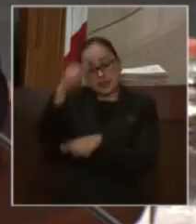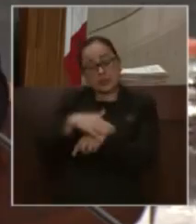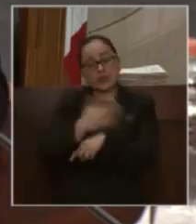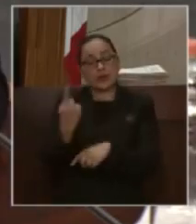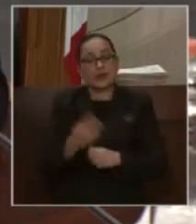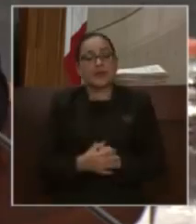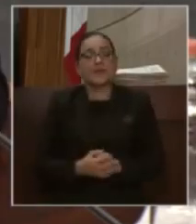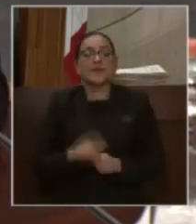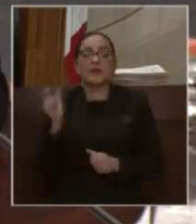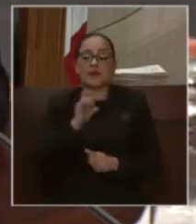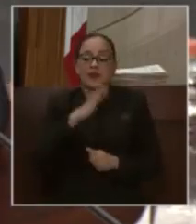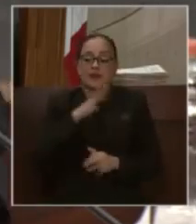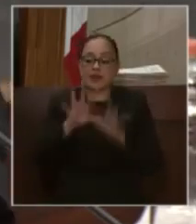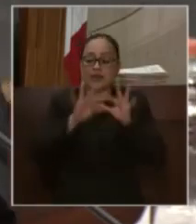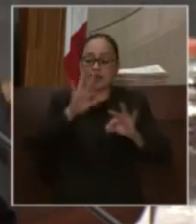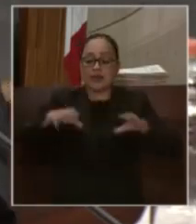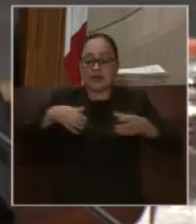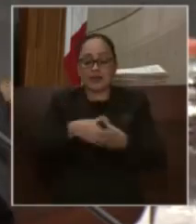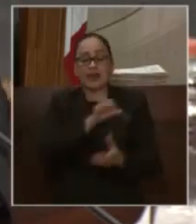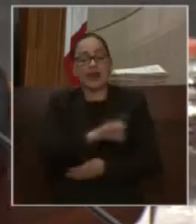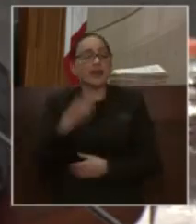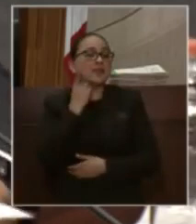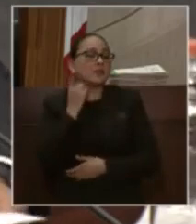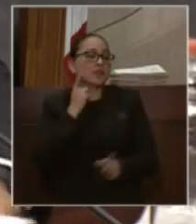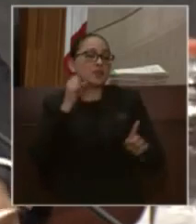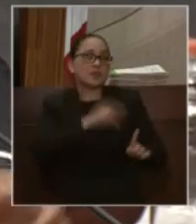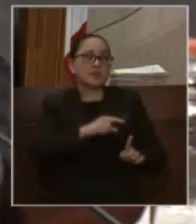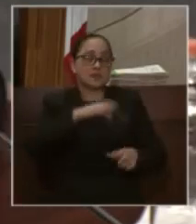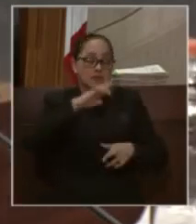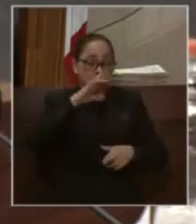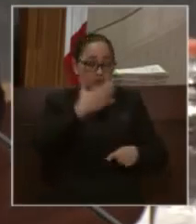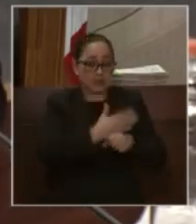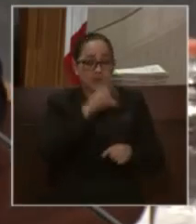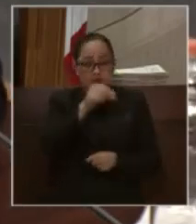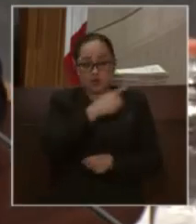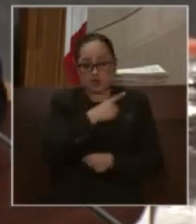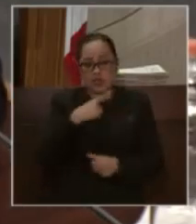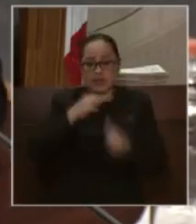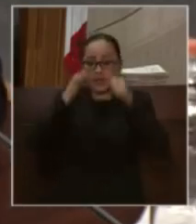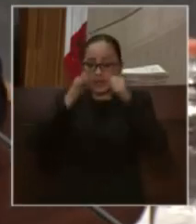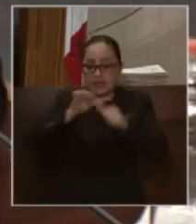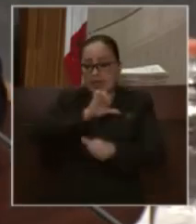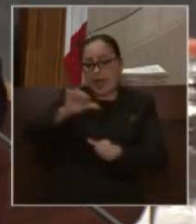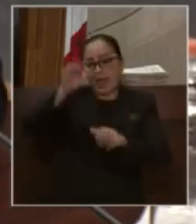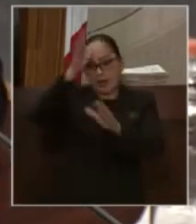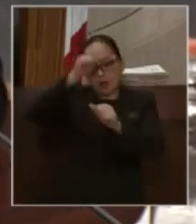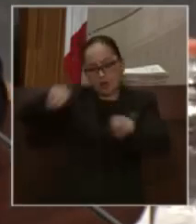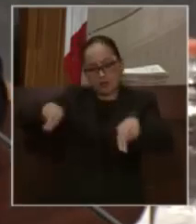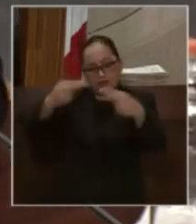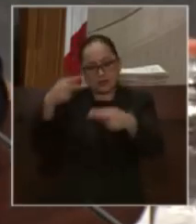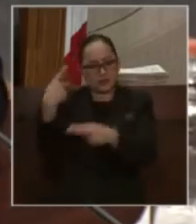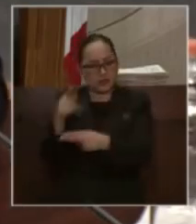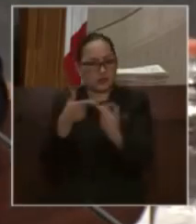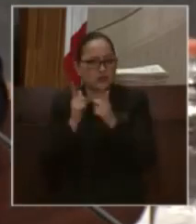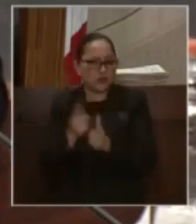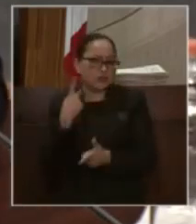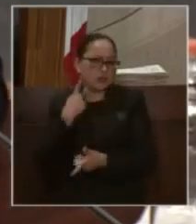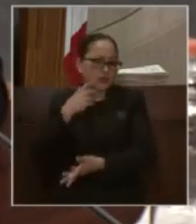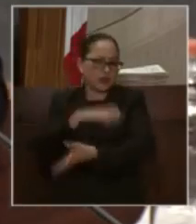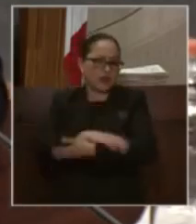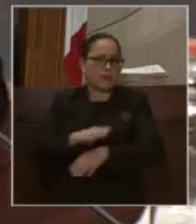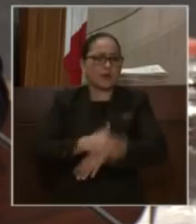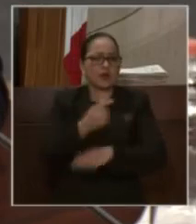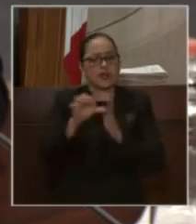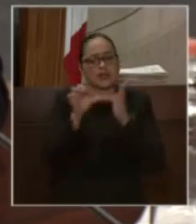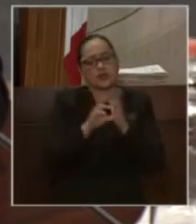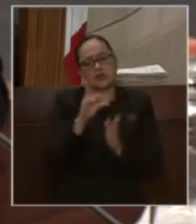que, al momento de realizar la asignación, la responsable no debió tomar en cuenta el convenio de coalición, pues conforme a lo previsto en el artículo